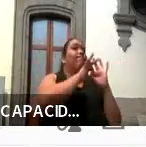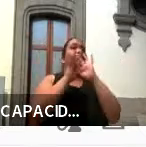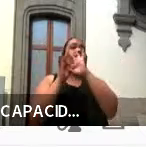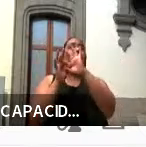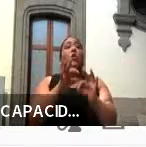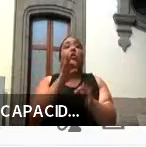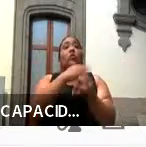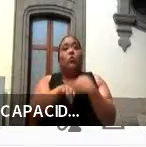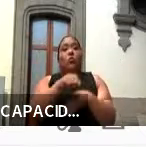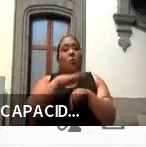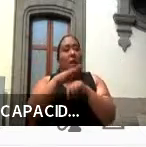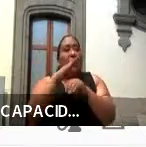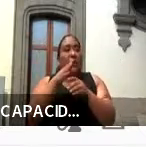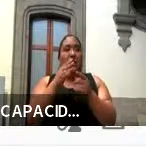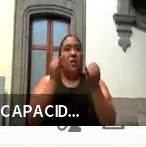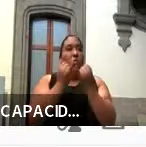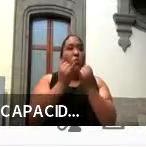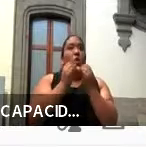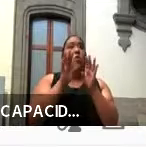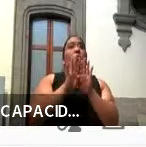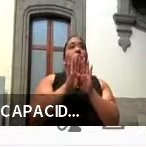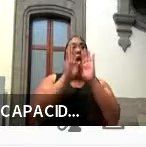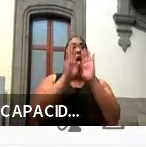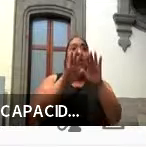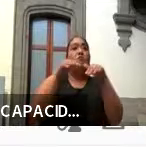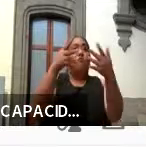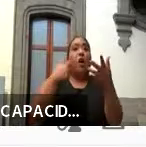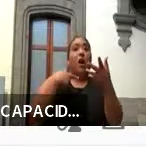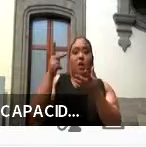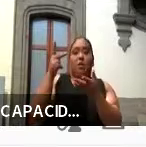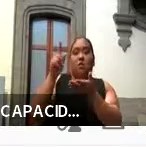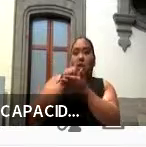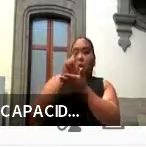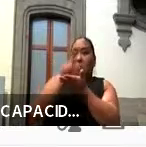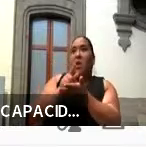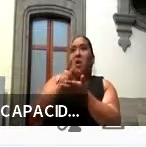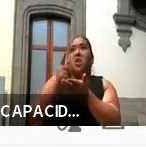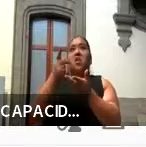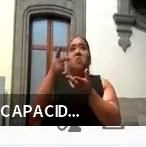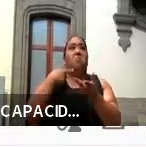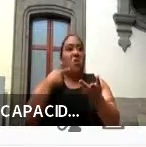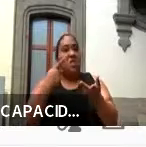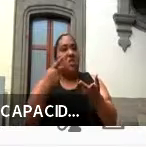proyecta el Estado a nivel de políticas, programas y planes